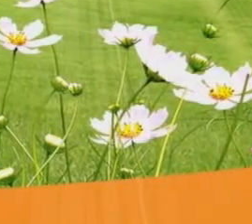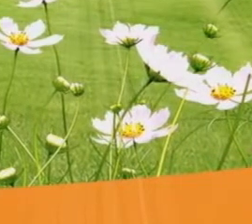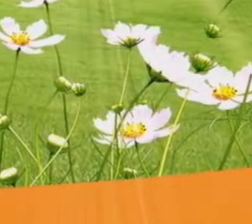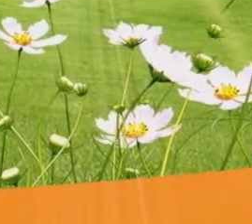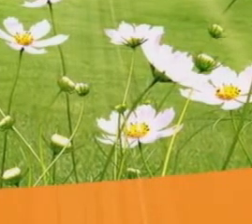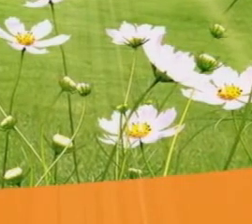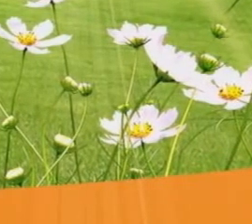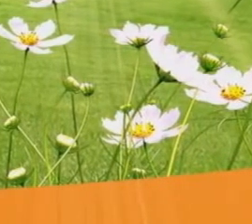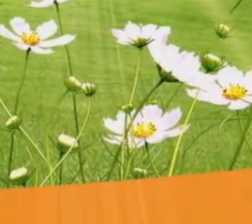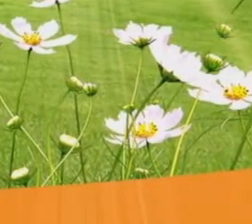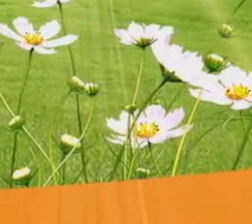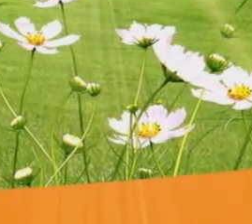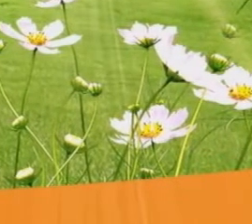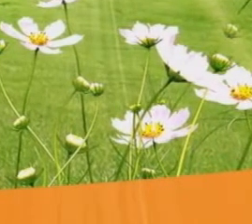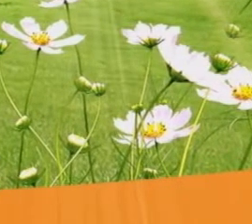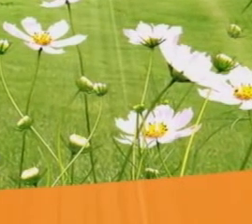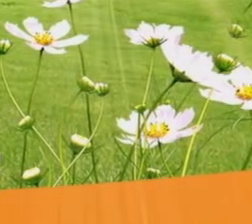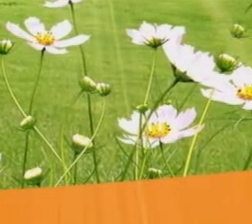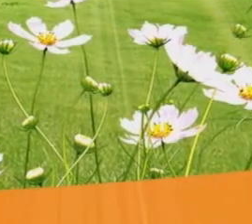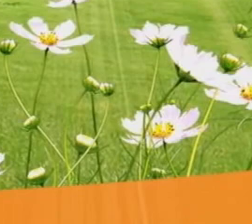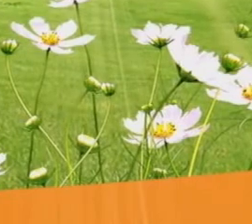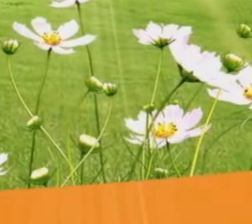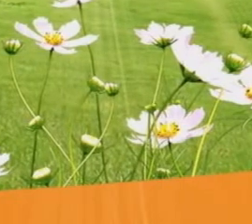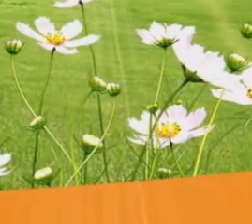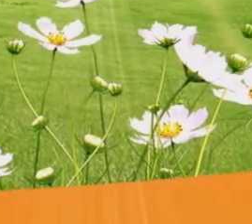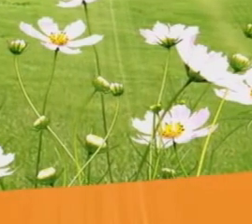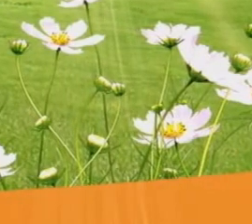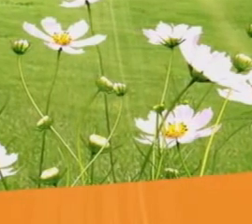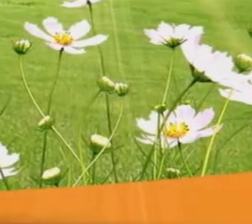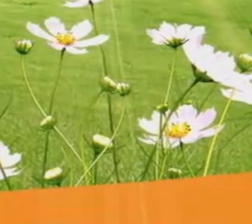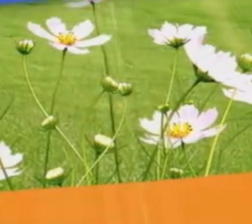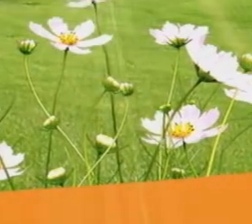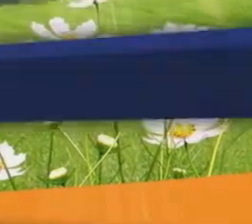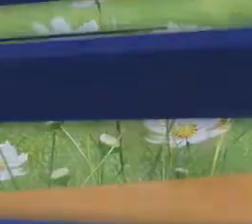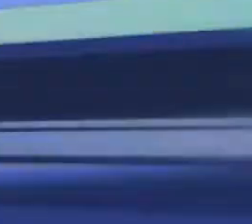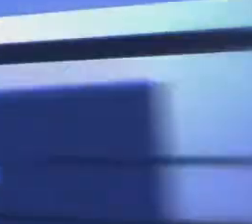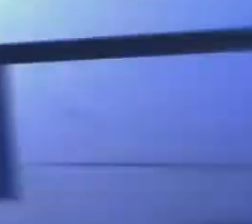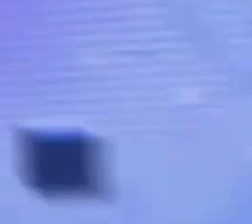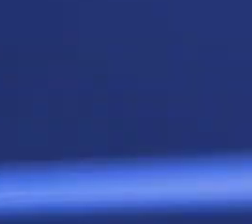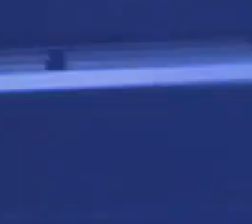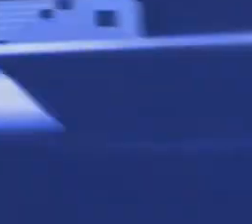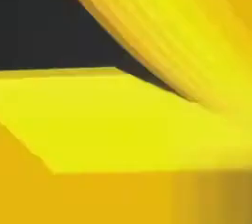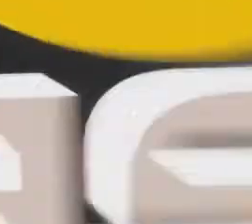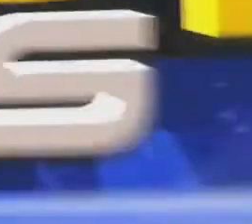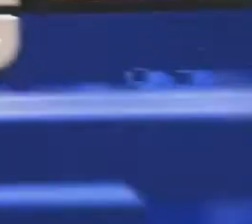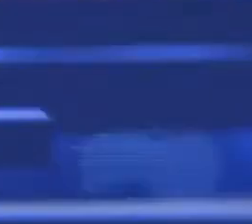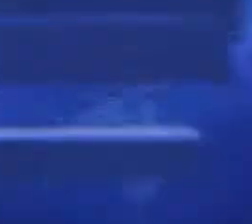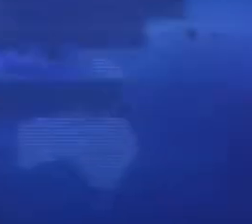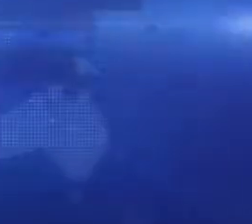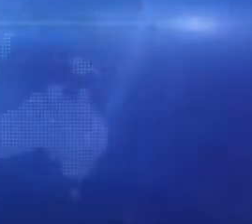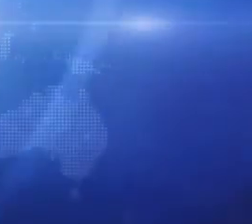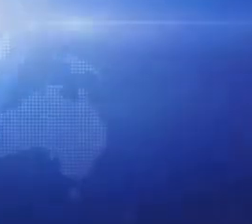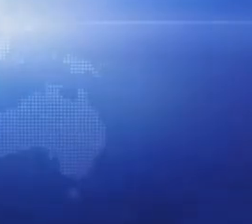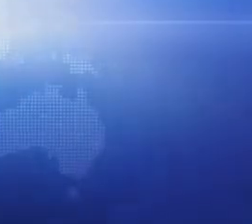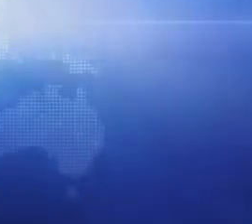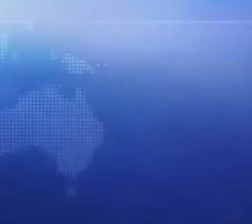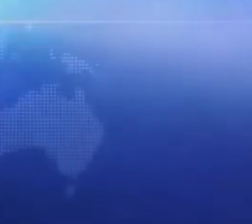de Barzol Ecológico, Barzol Aroma, Delicias, líder en limpieza. Enlace Noticias, lo que usted quiere ver.